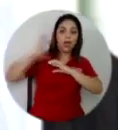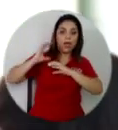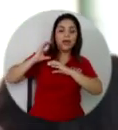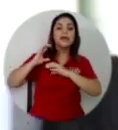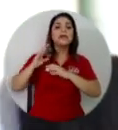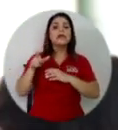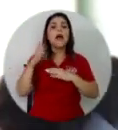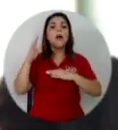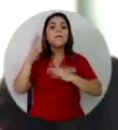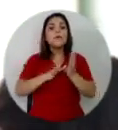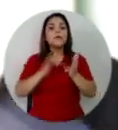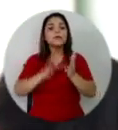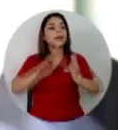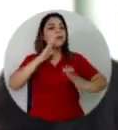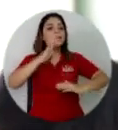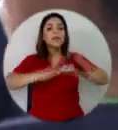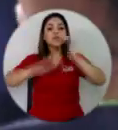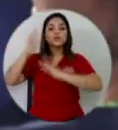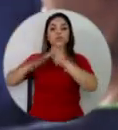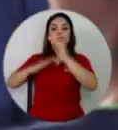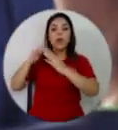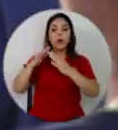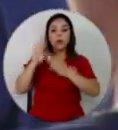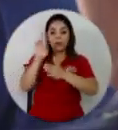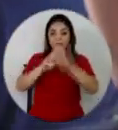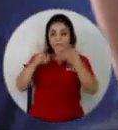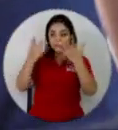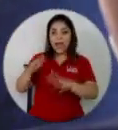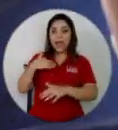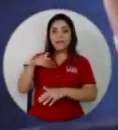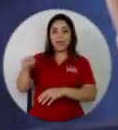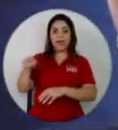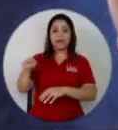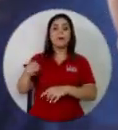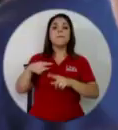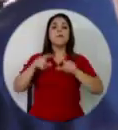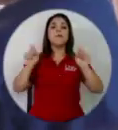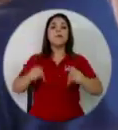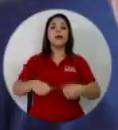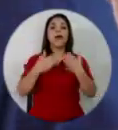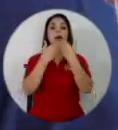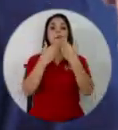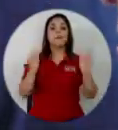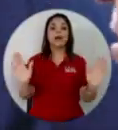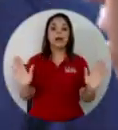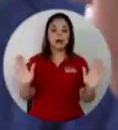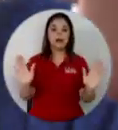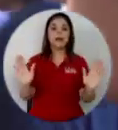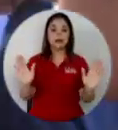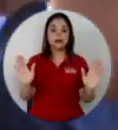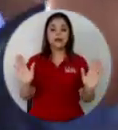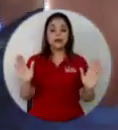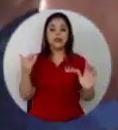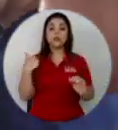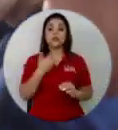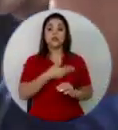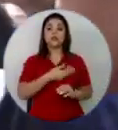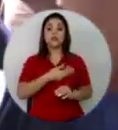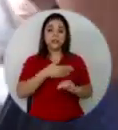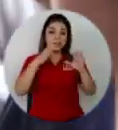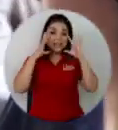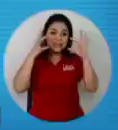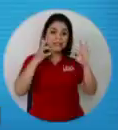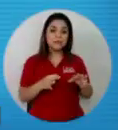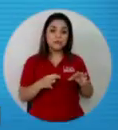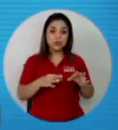entonces la infraestructura de una universidad para que todas pudieran ampliar la oferta a la ciudadanía. Incluso cuando definimos esos lineamientos para la